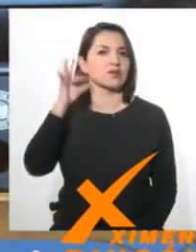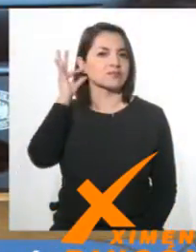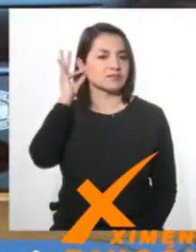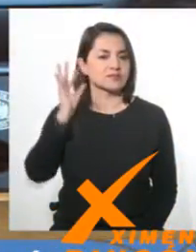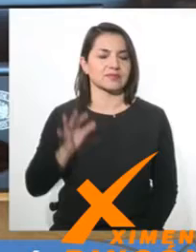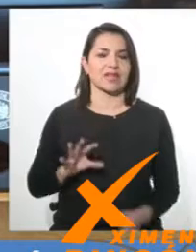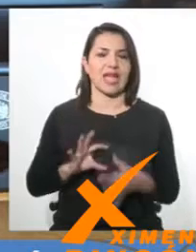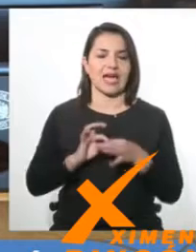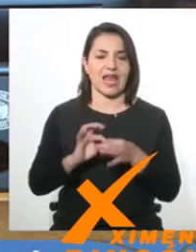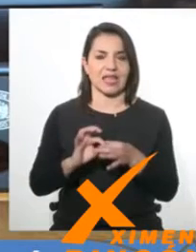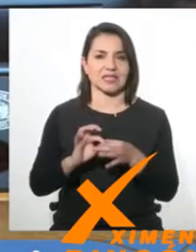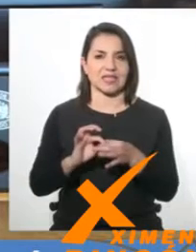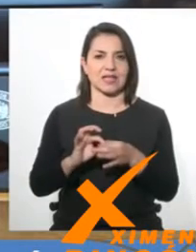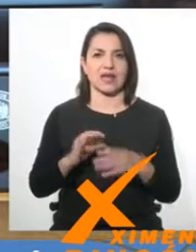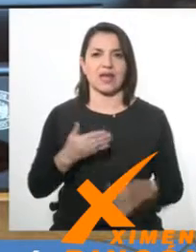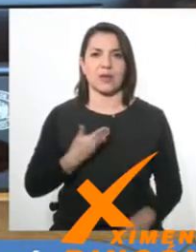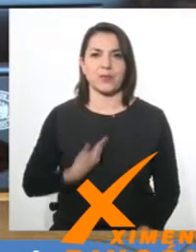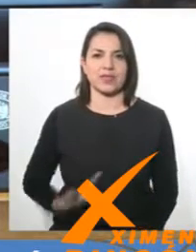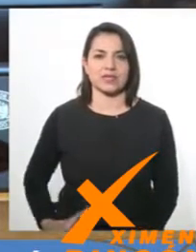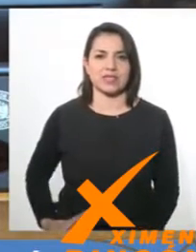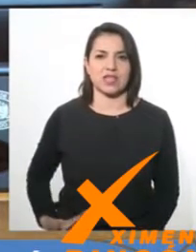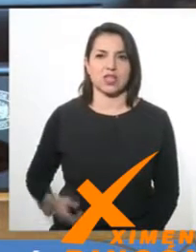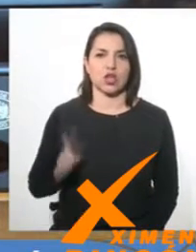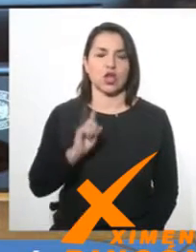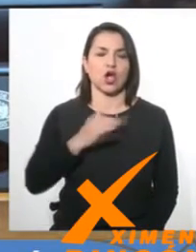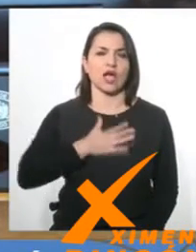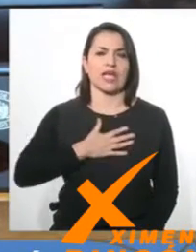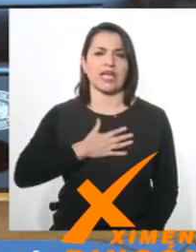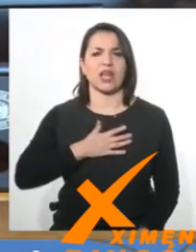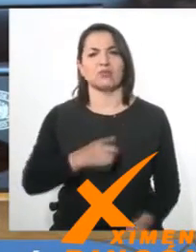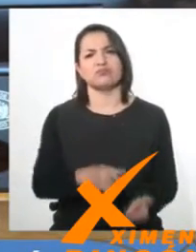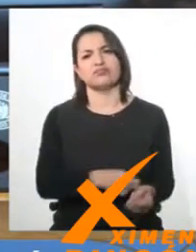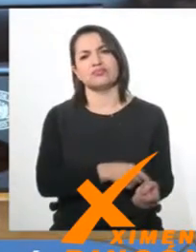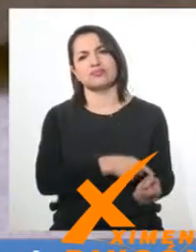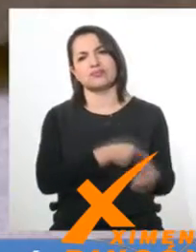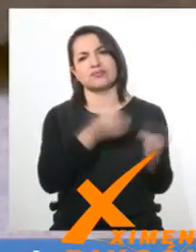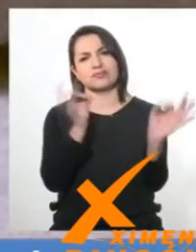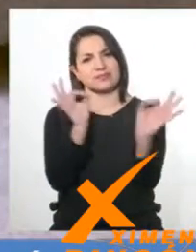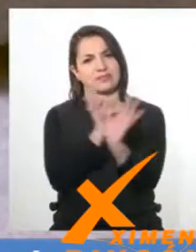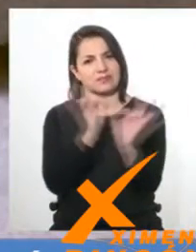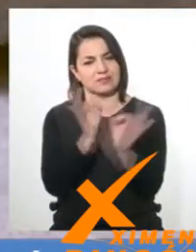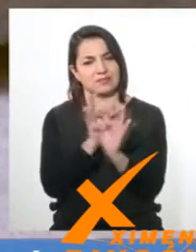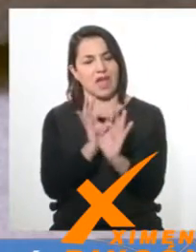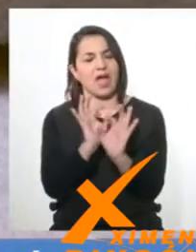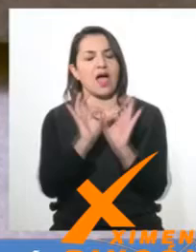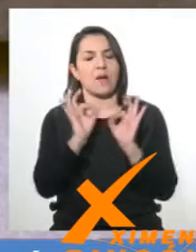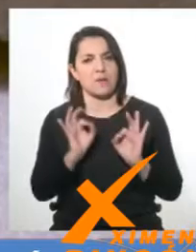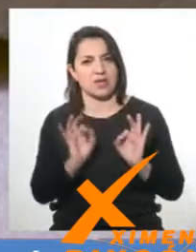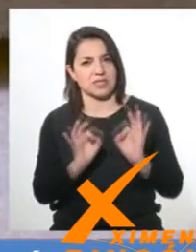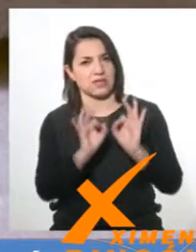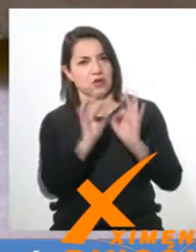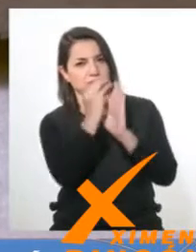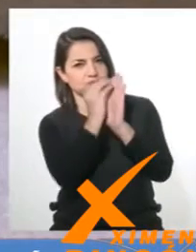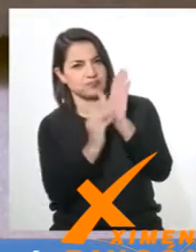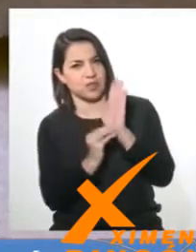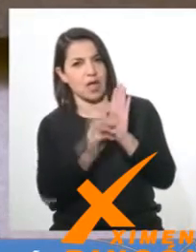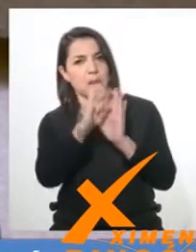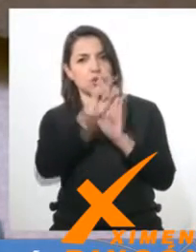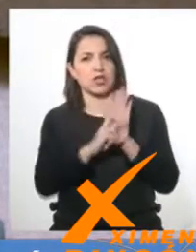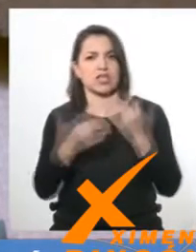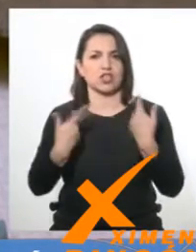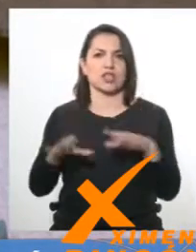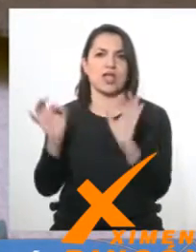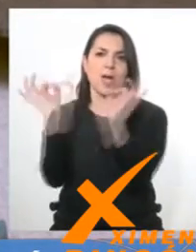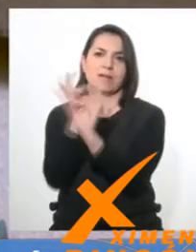Gracias, presidente. No quiero extenderme en el contenido específico del proyecto, ya lo ha dicho el presidente